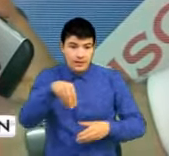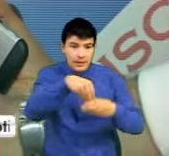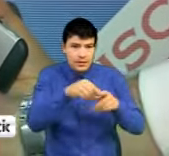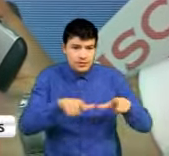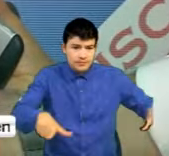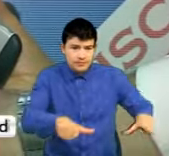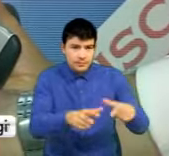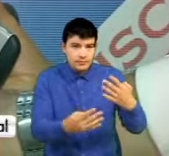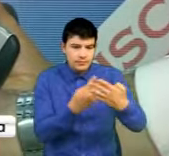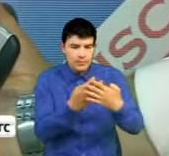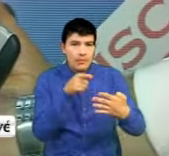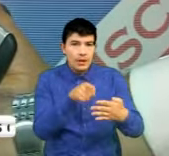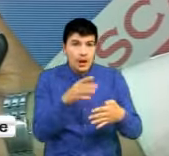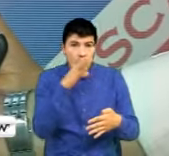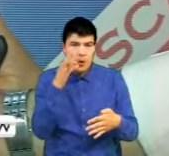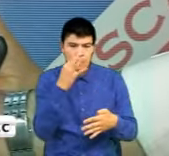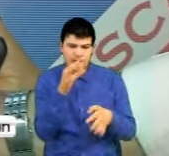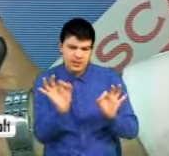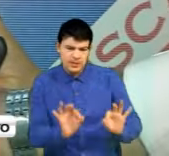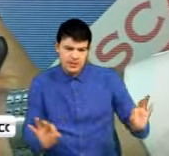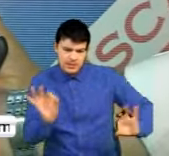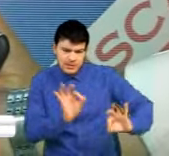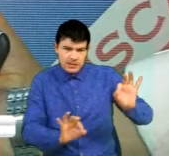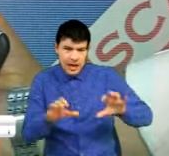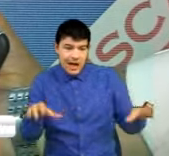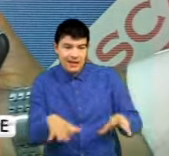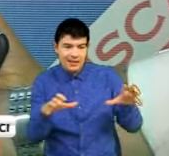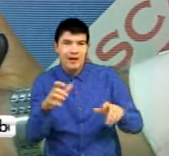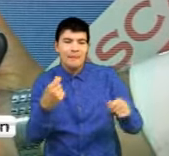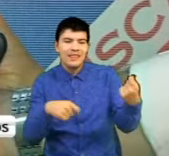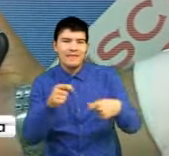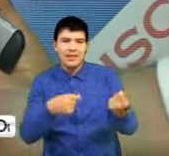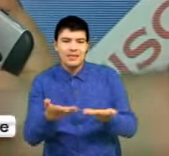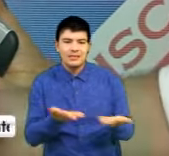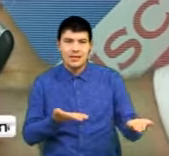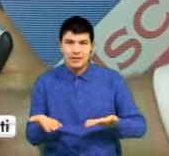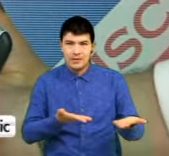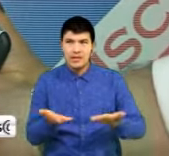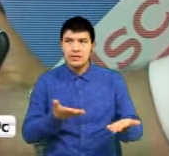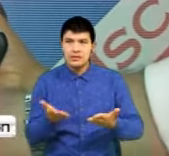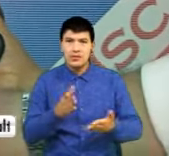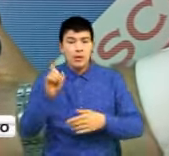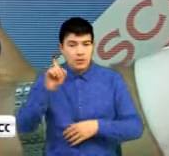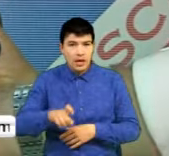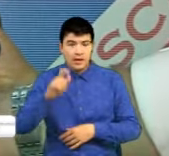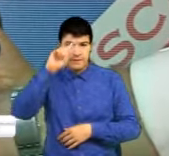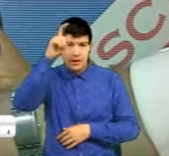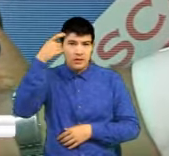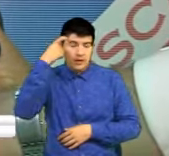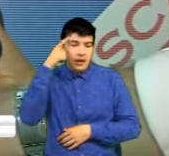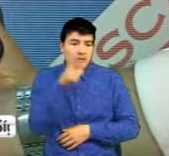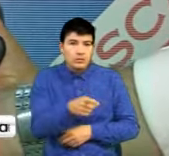cárcel una actividad delincuencial tendiente a vender servicios que son deber del Estado para los privados